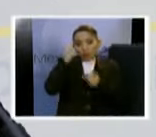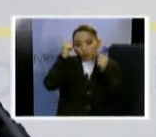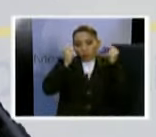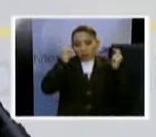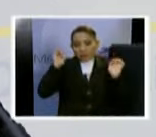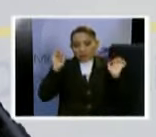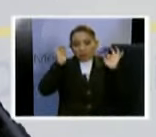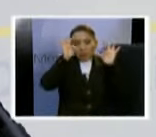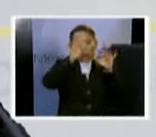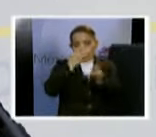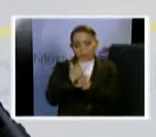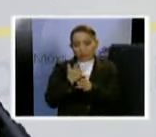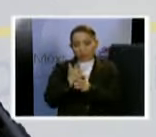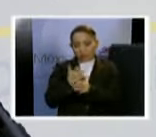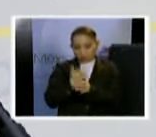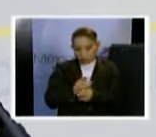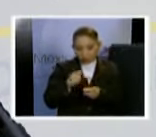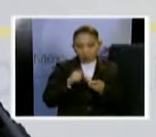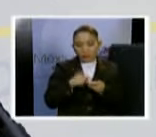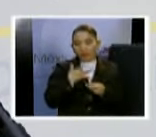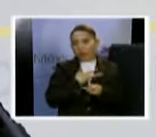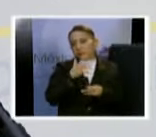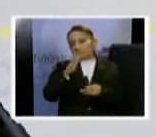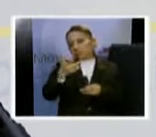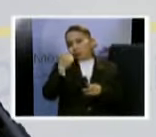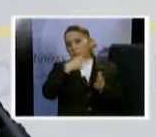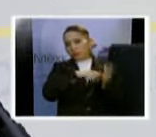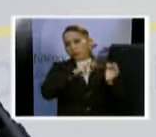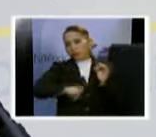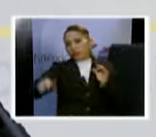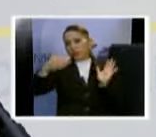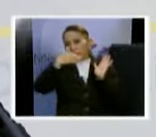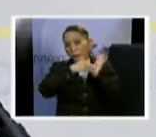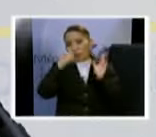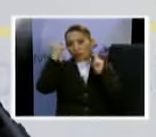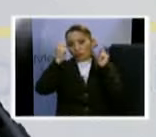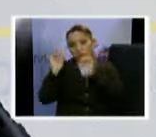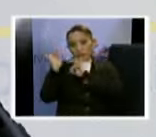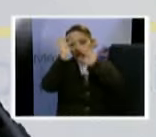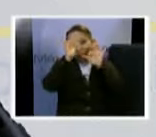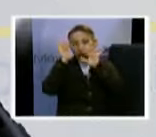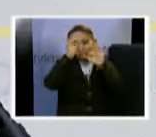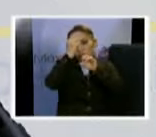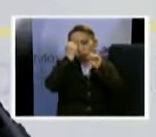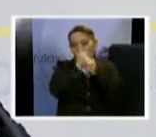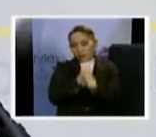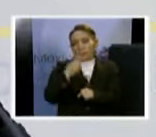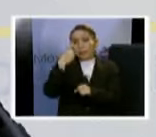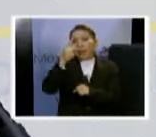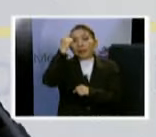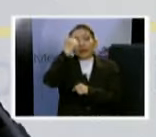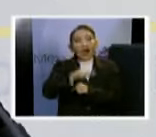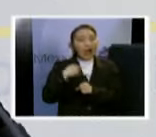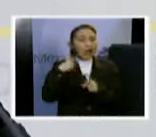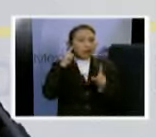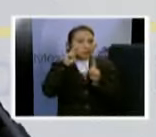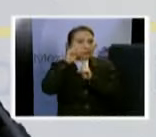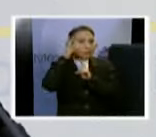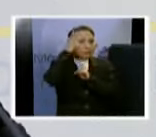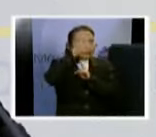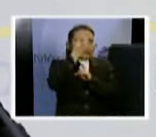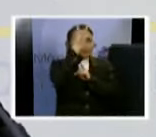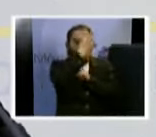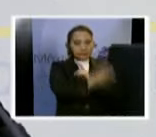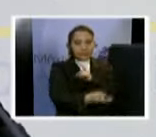turistas después de Estados Unidos. Tenemos alrededor de 1.800.000 turistas que nos visitan cada año, pero para ponerlo en perspectiva, hay